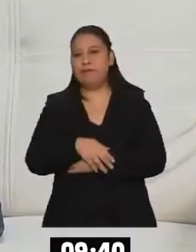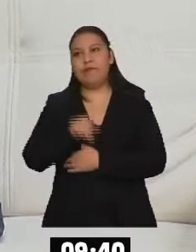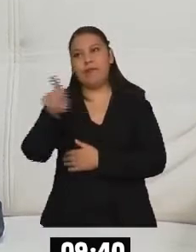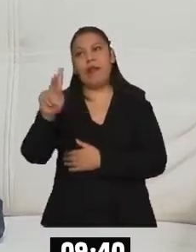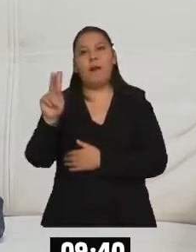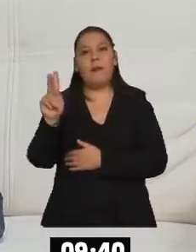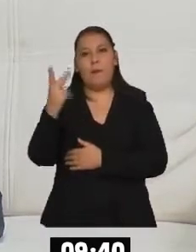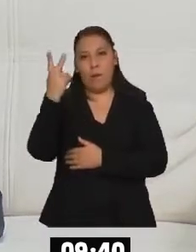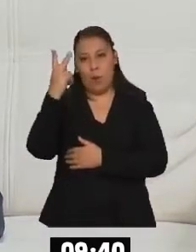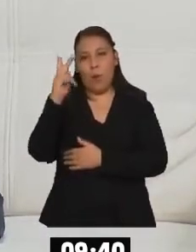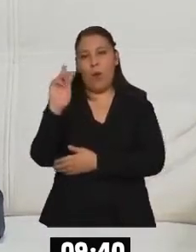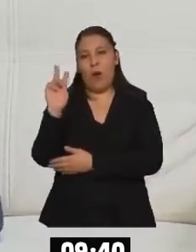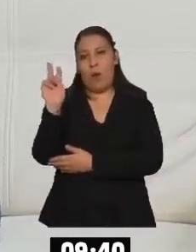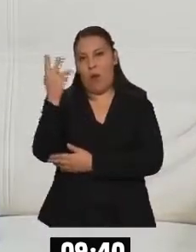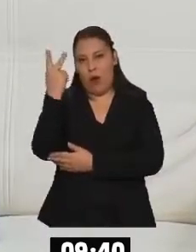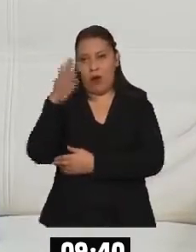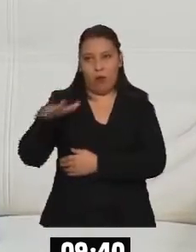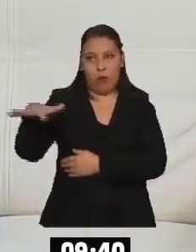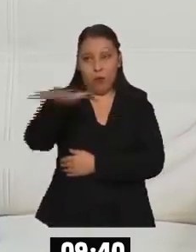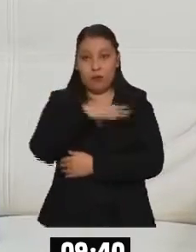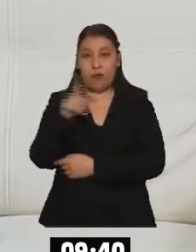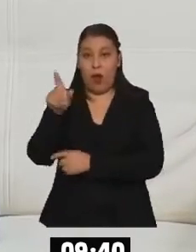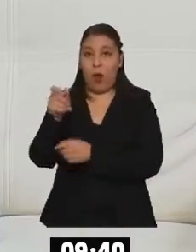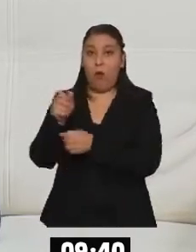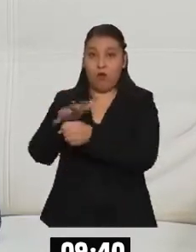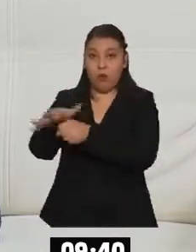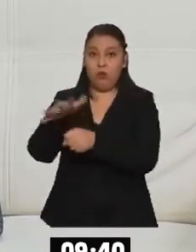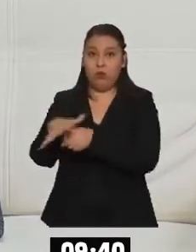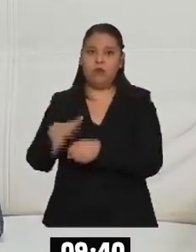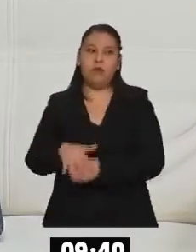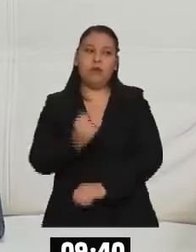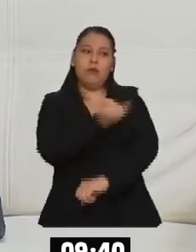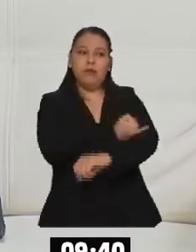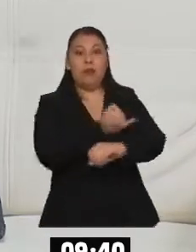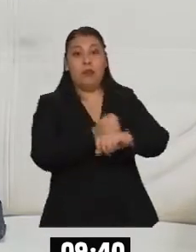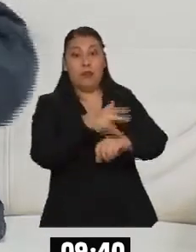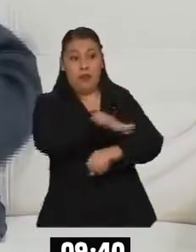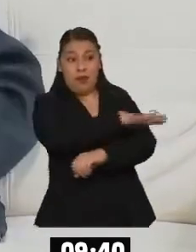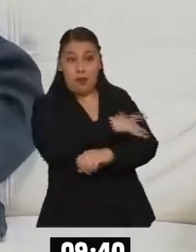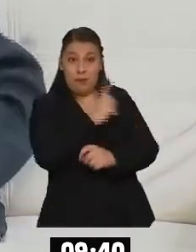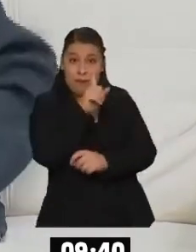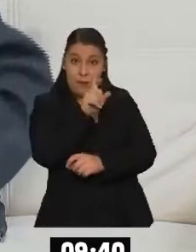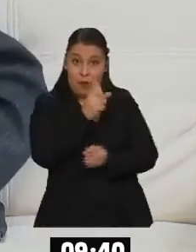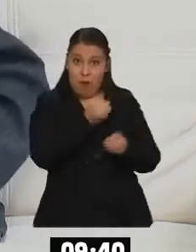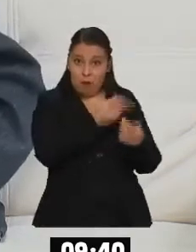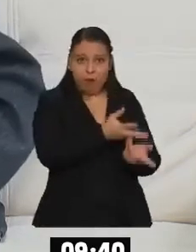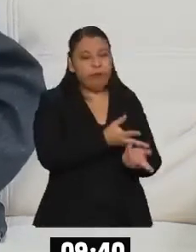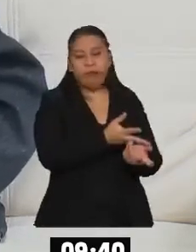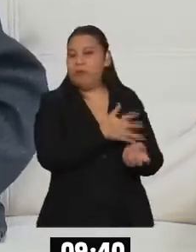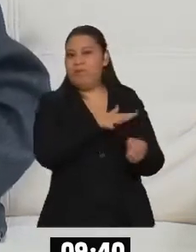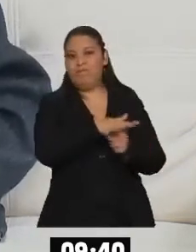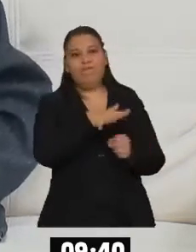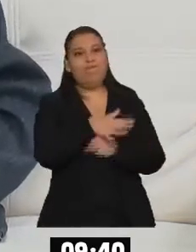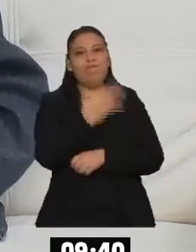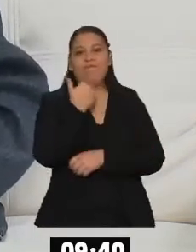no es lo mismo que para esta palapa y las zonas depauperadas bueno